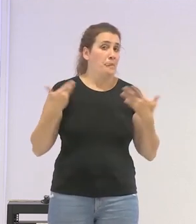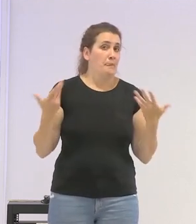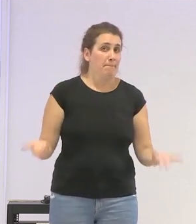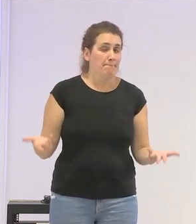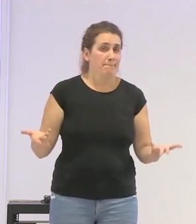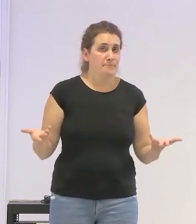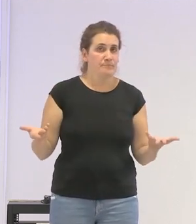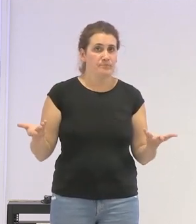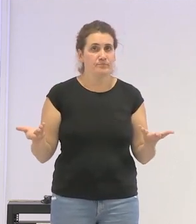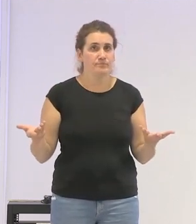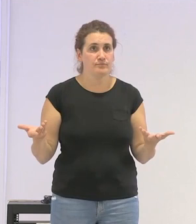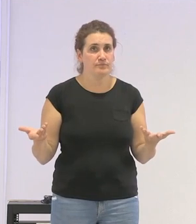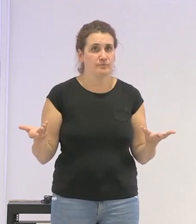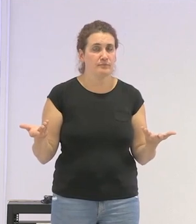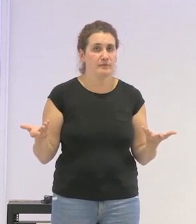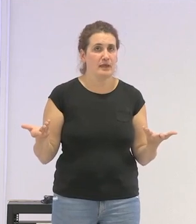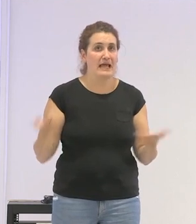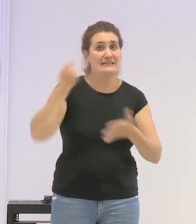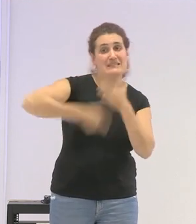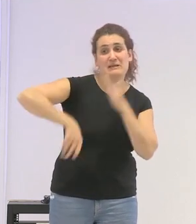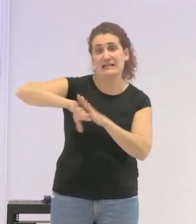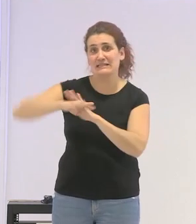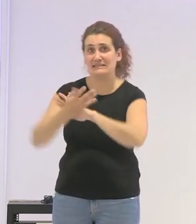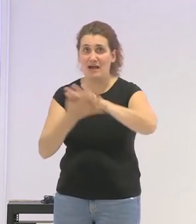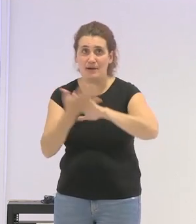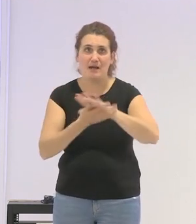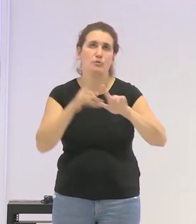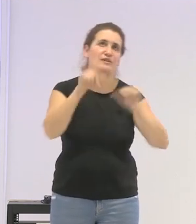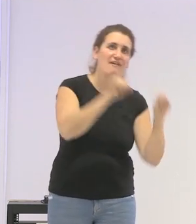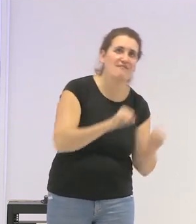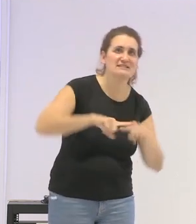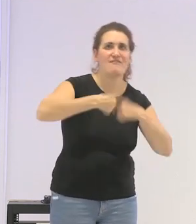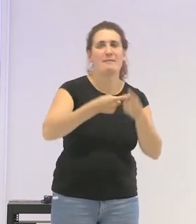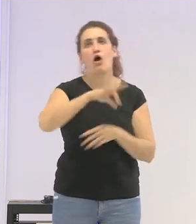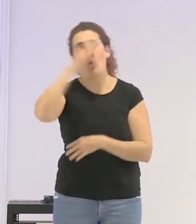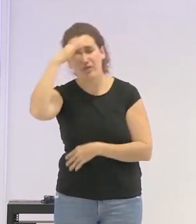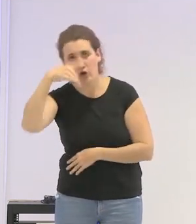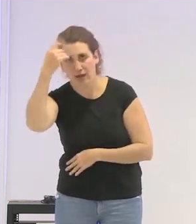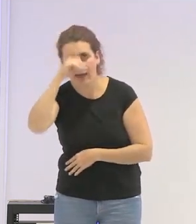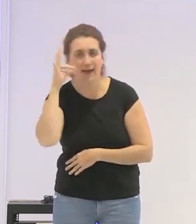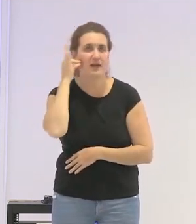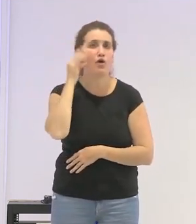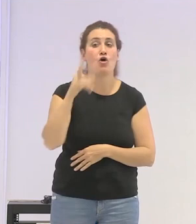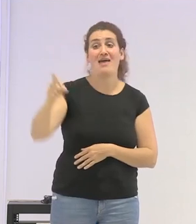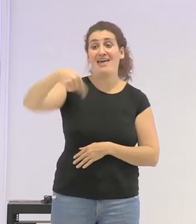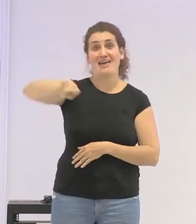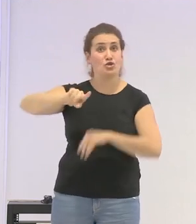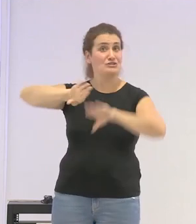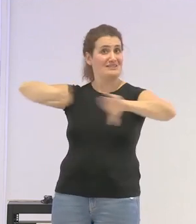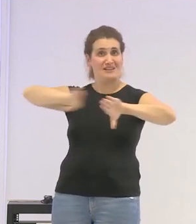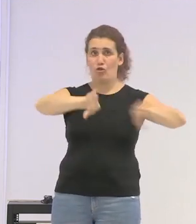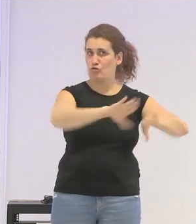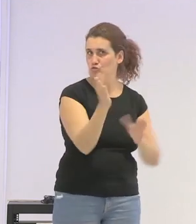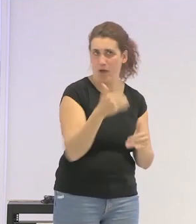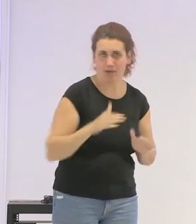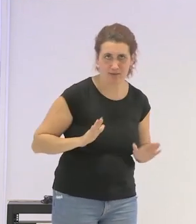cuando hablamos de extremas derechas, cuando hablamos de defensa de la familia o de ideología de género, ellos no hacen distinción. Para ellos